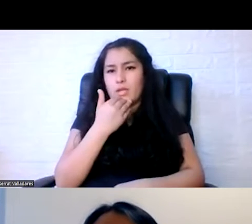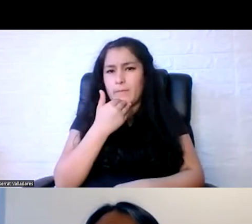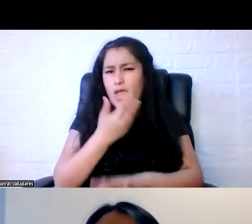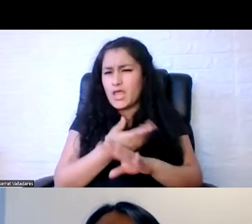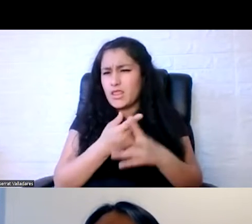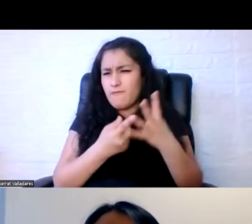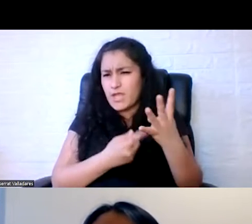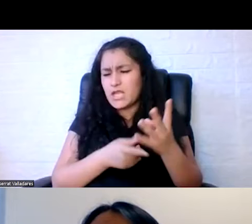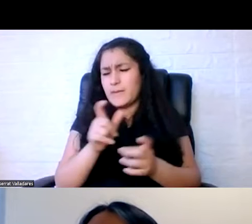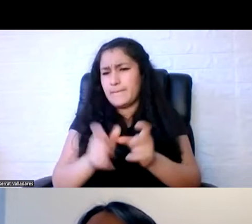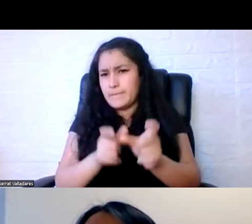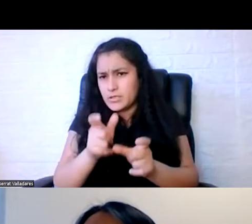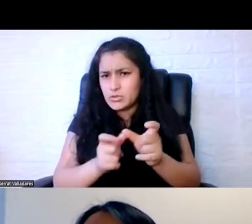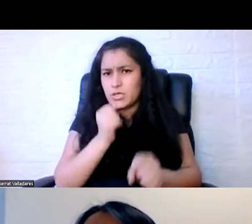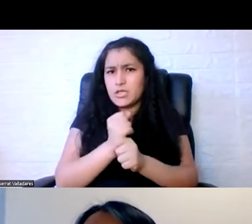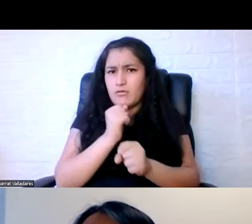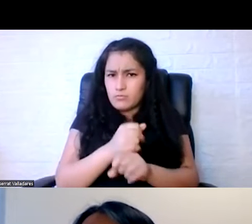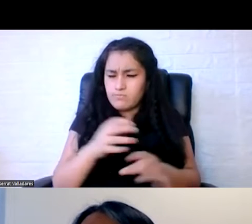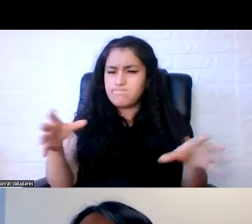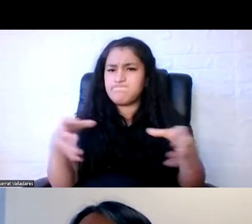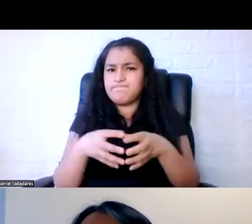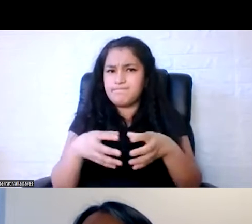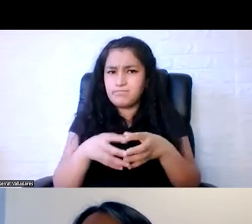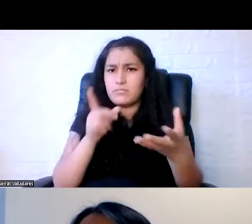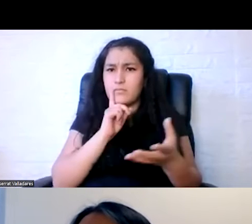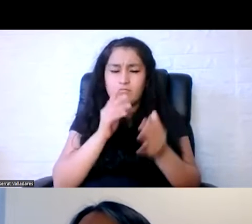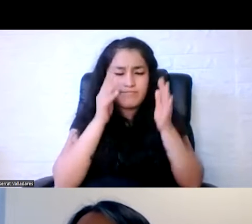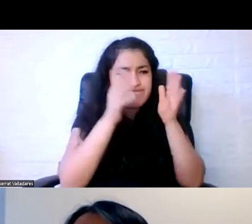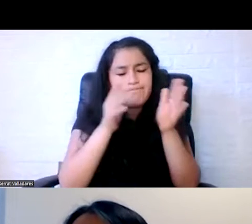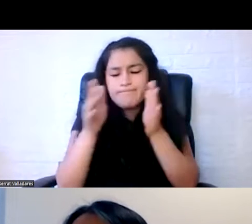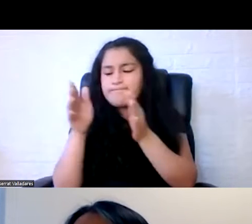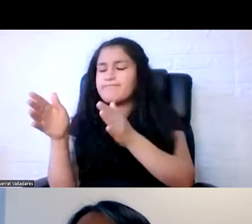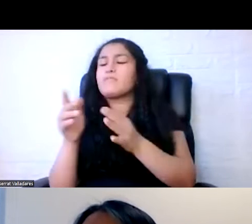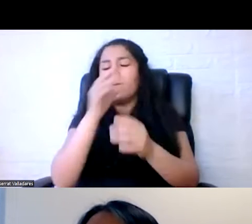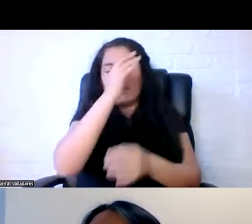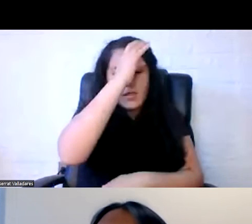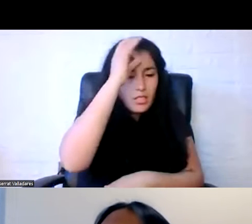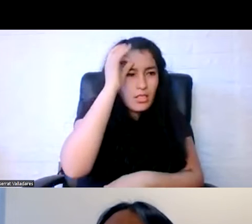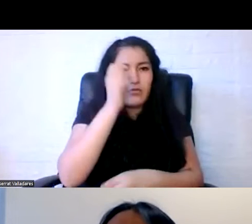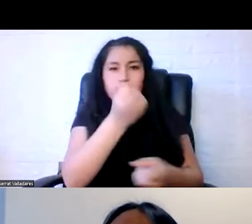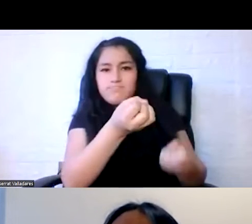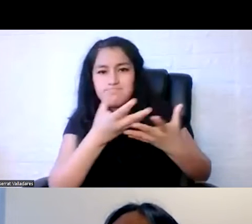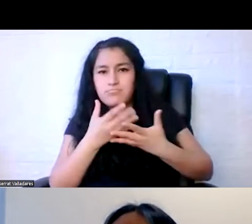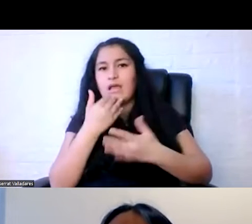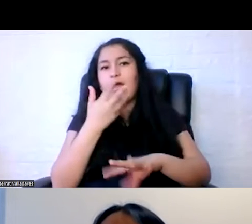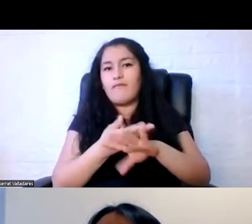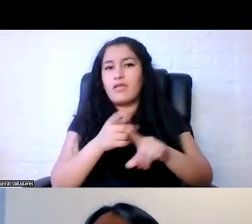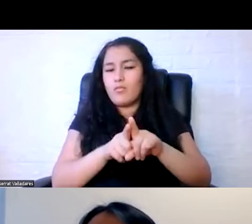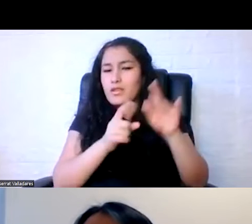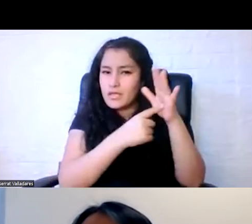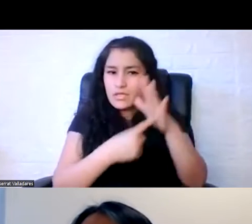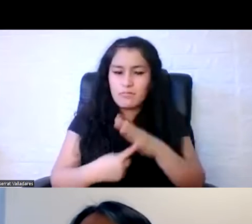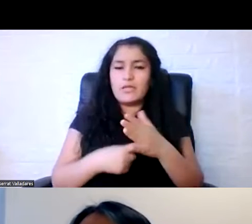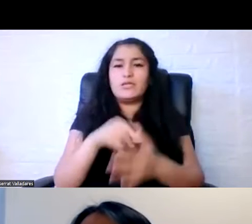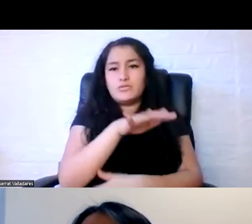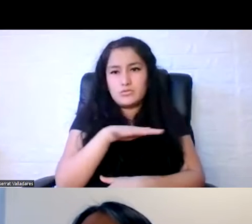locales que comenzamos a trabajar con comunidades mapuches que denunciaban el racismo ambiental producto de la instalación de plantas de vertedero